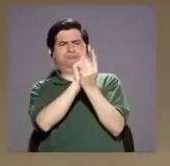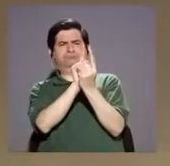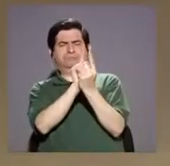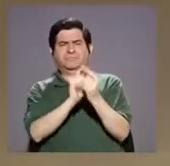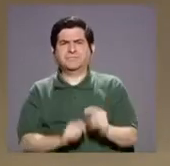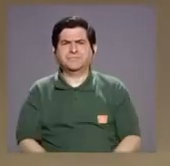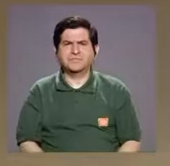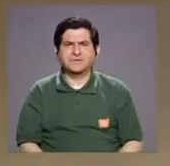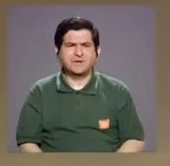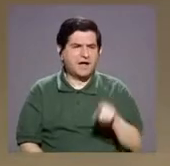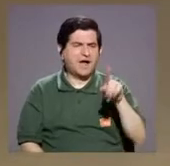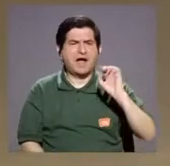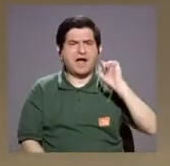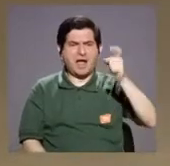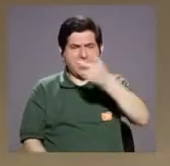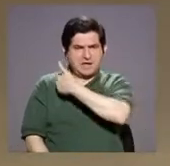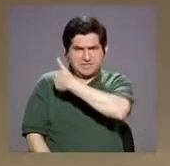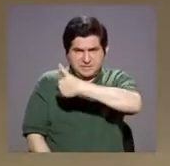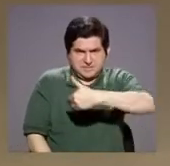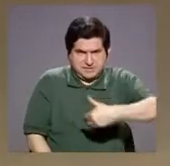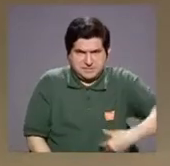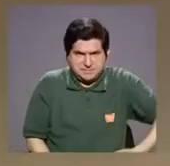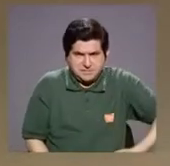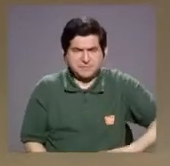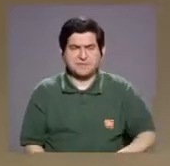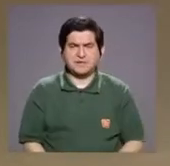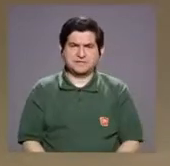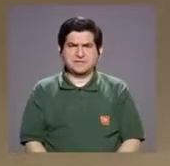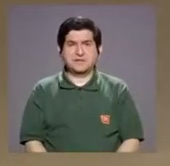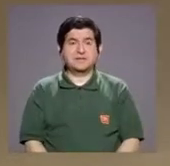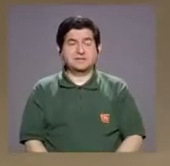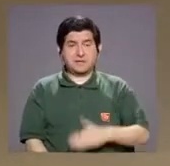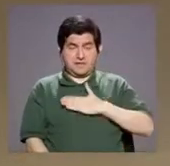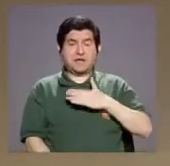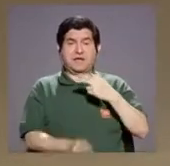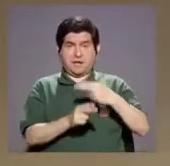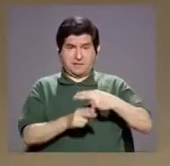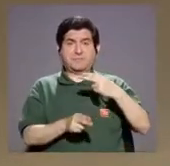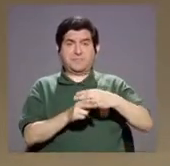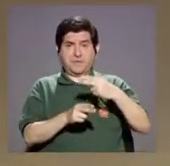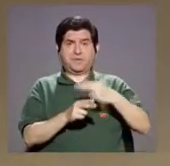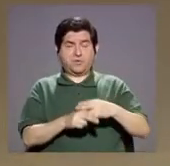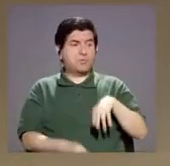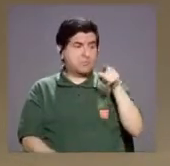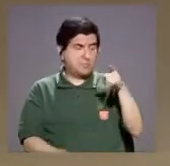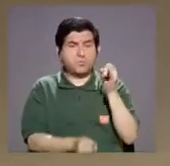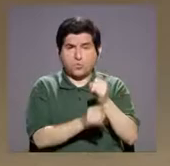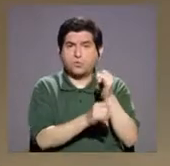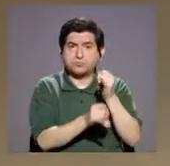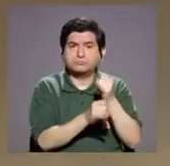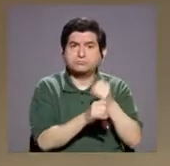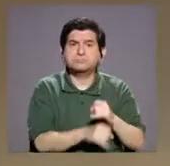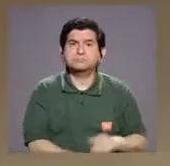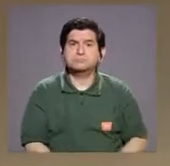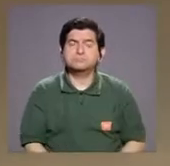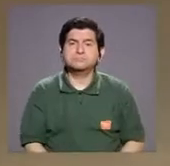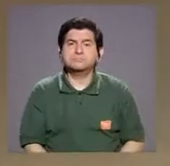la ex presidente que me nombró en esa institución